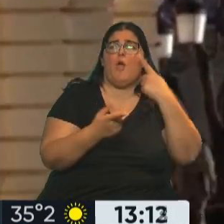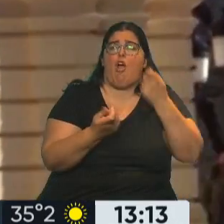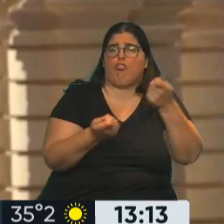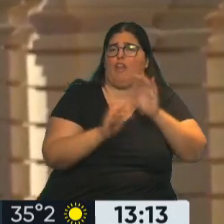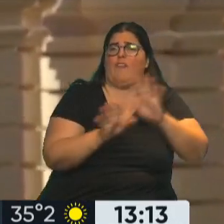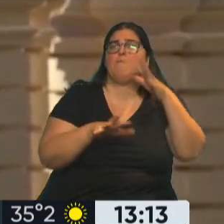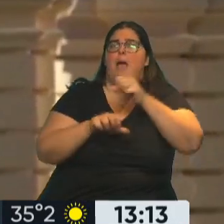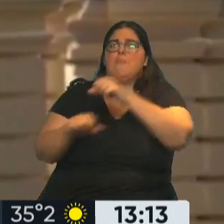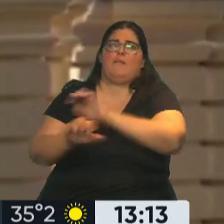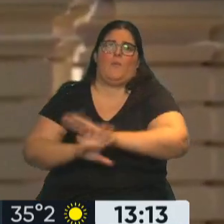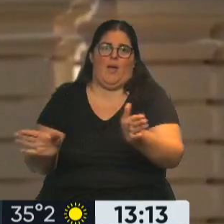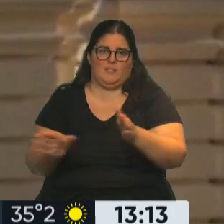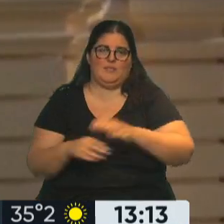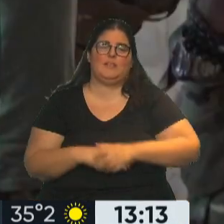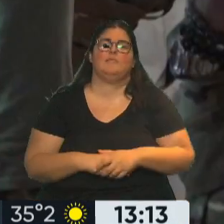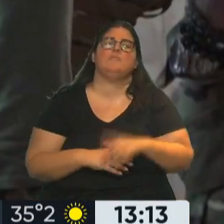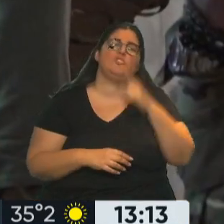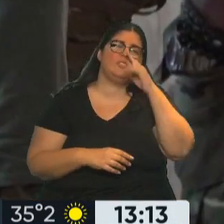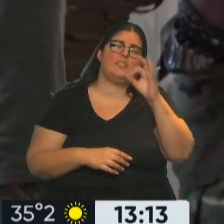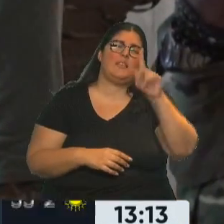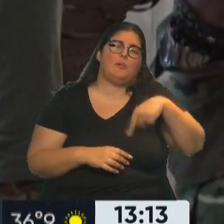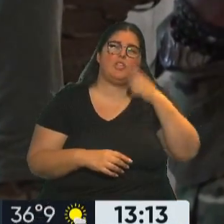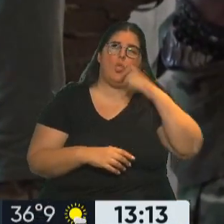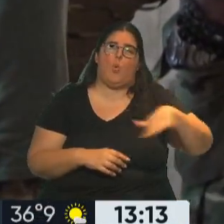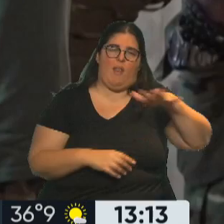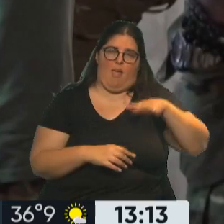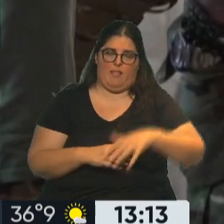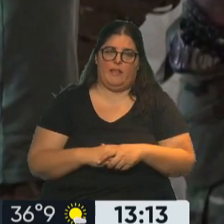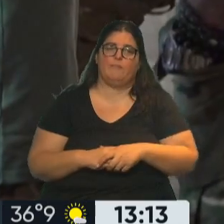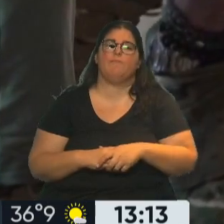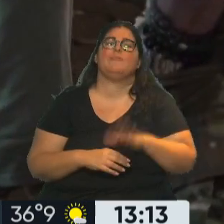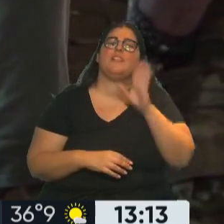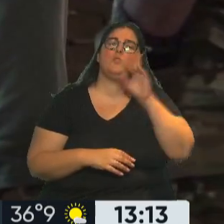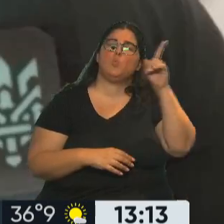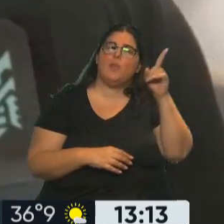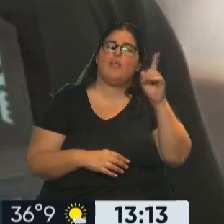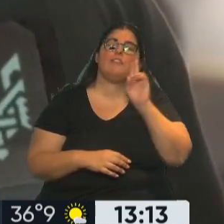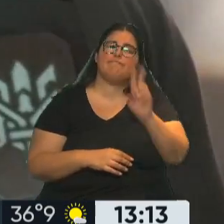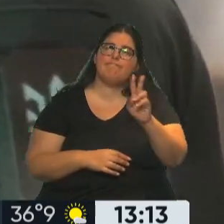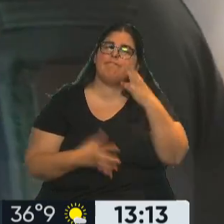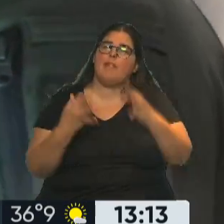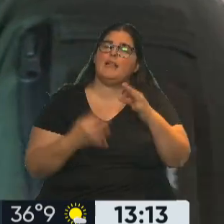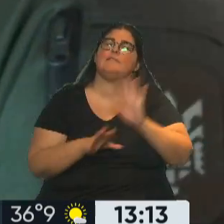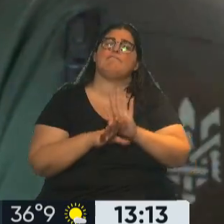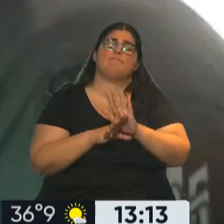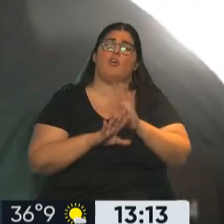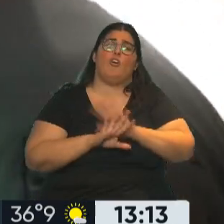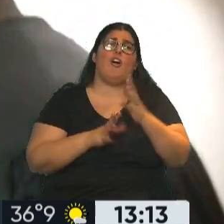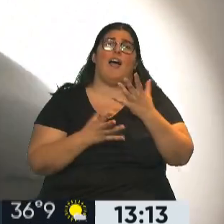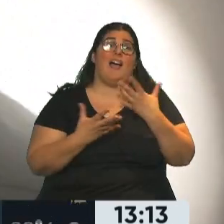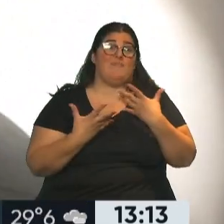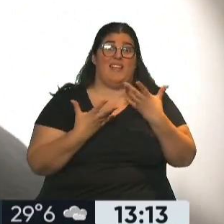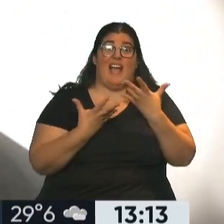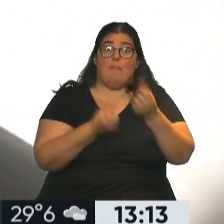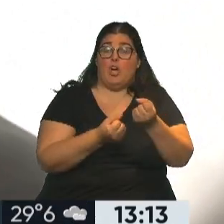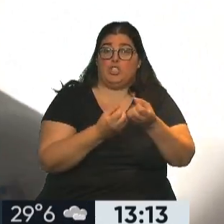1% uc la lectura que se hace en Washington y Bruselas es que no hay margen para abandonar el apoyo a zelenski Más